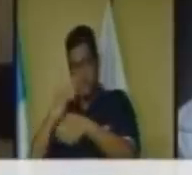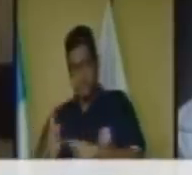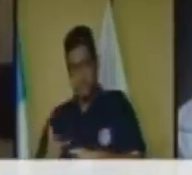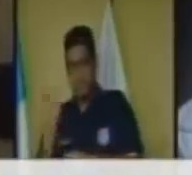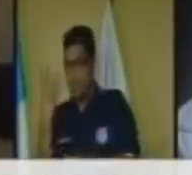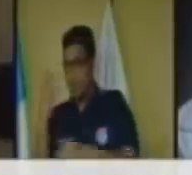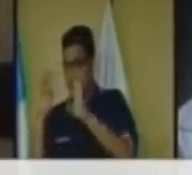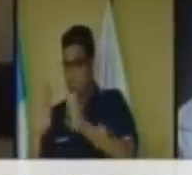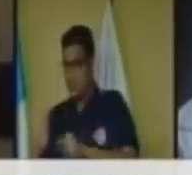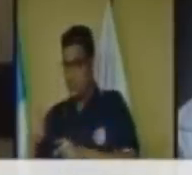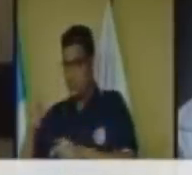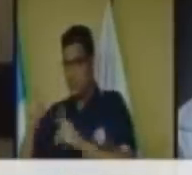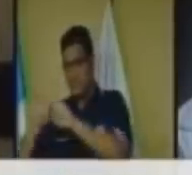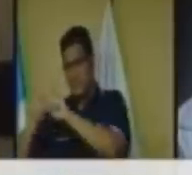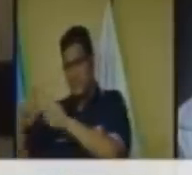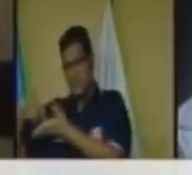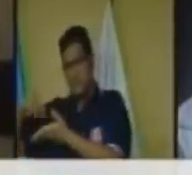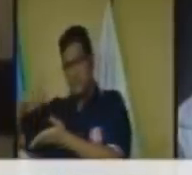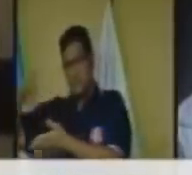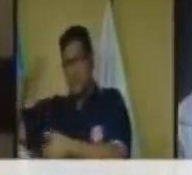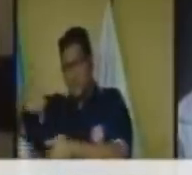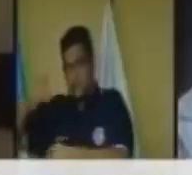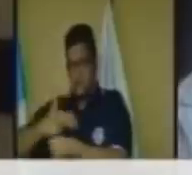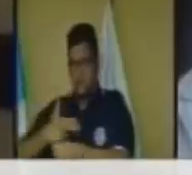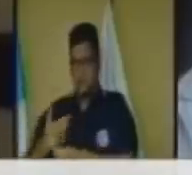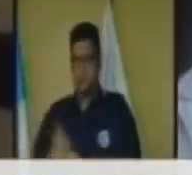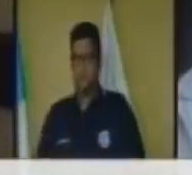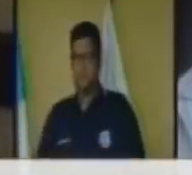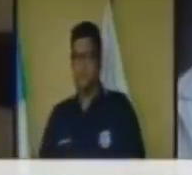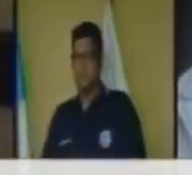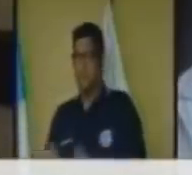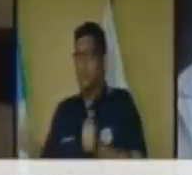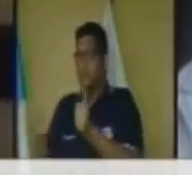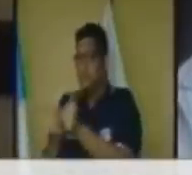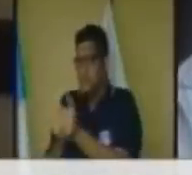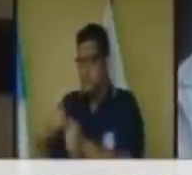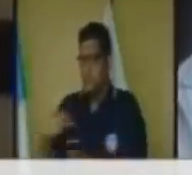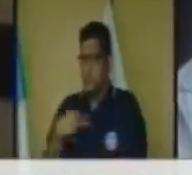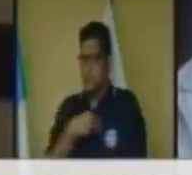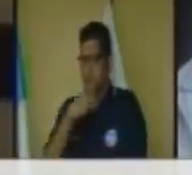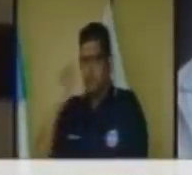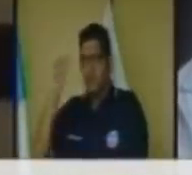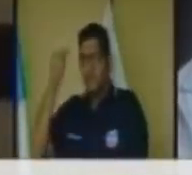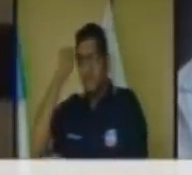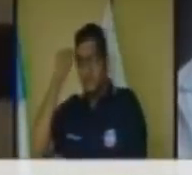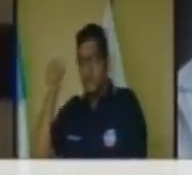gracias a la colaboración en equipo que se está haciendo con el Ministerio de Gobernación.